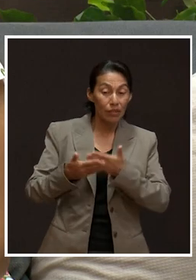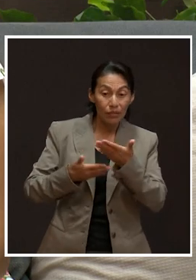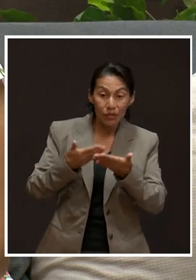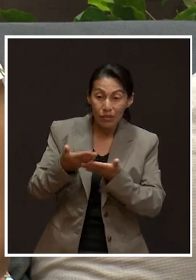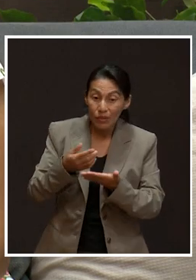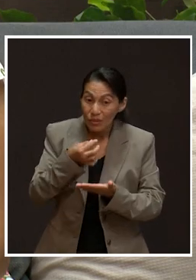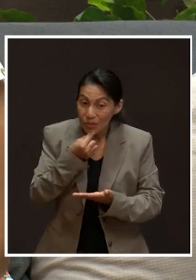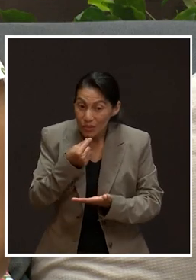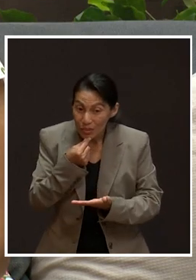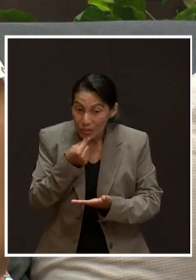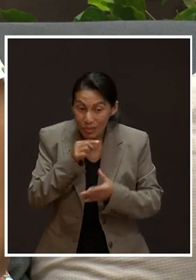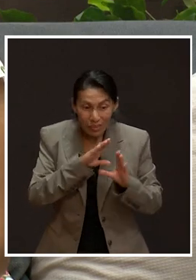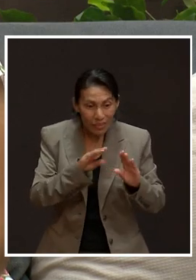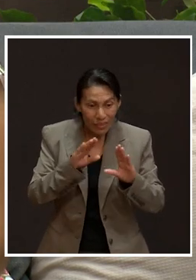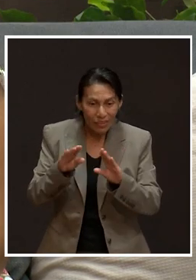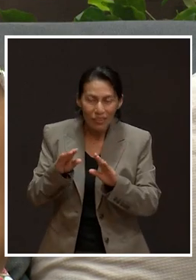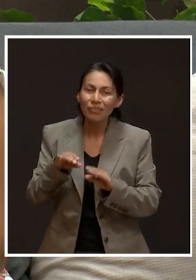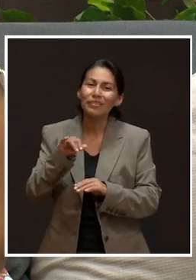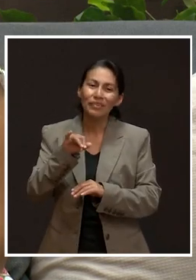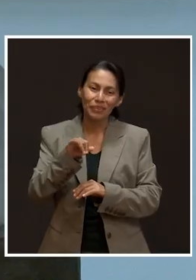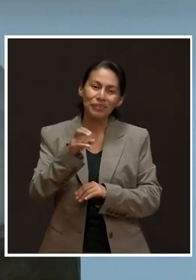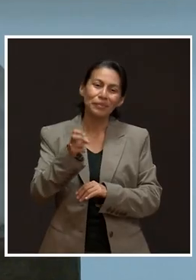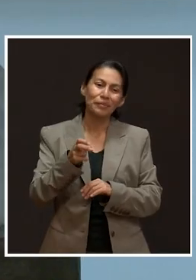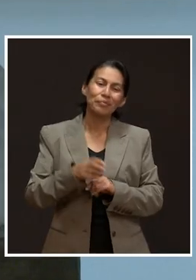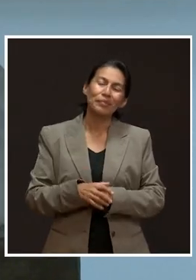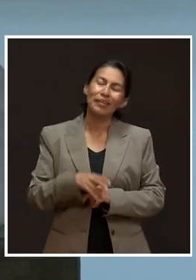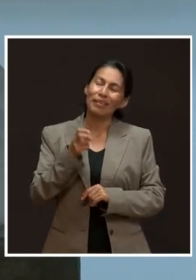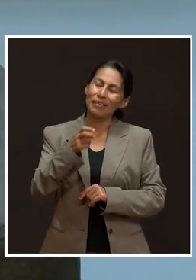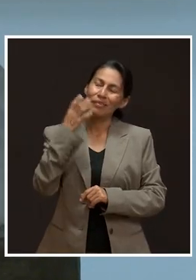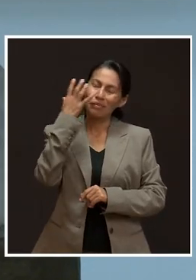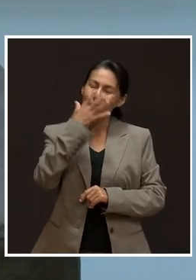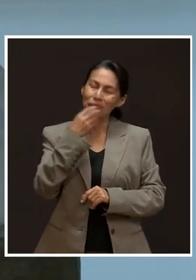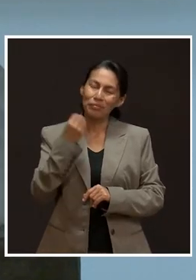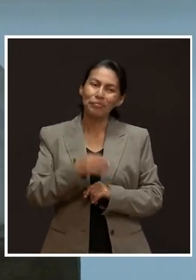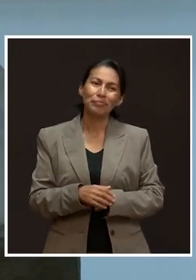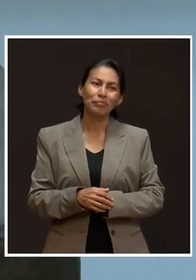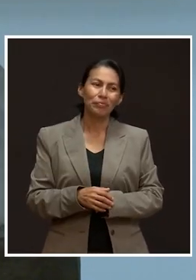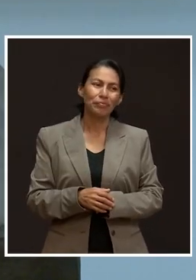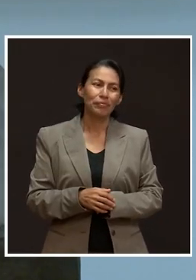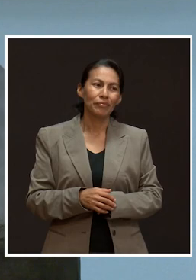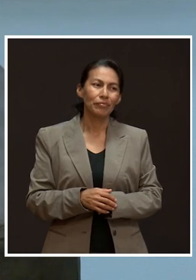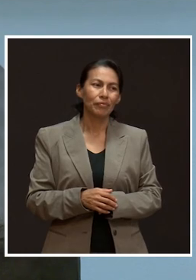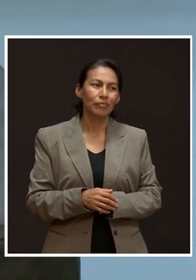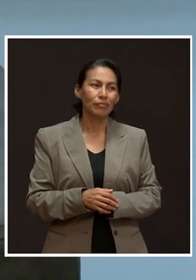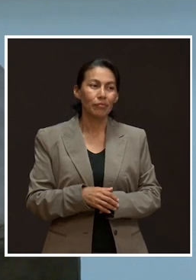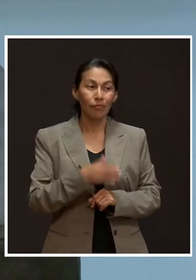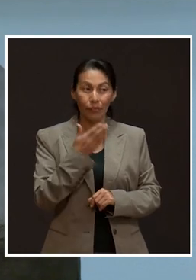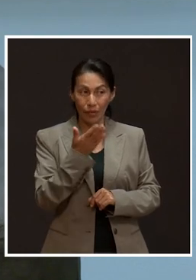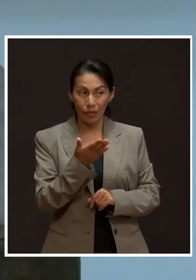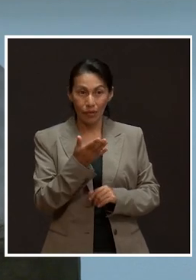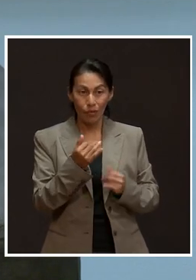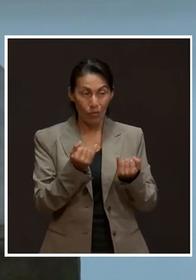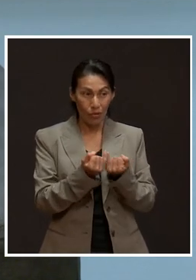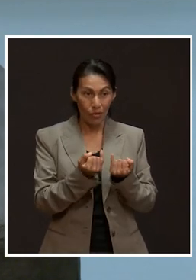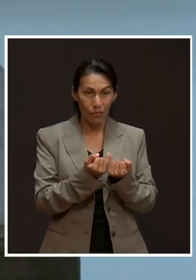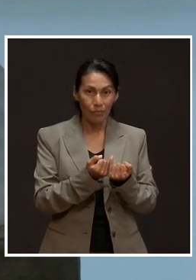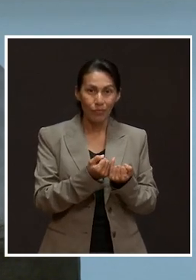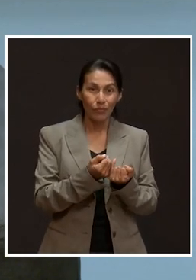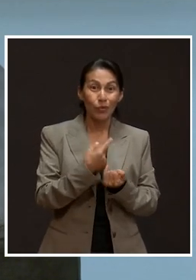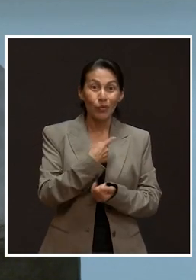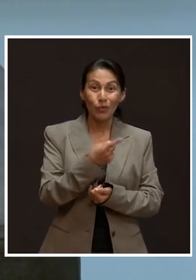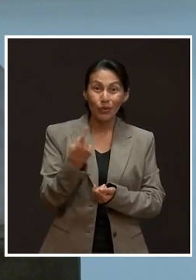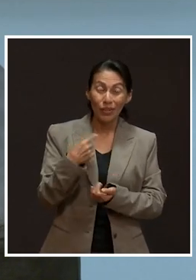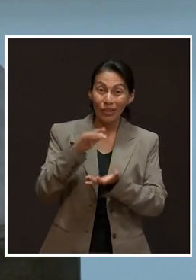donde me gusta estar, y siento mucha paz. En el servicio a los pequeñitos, enseñándoles. Qué bonito.